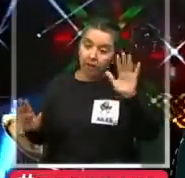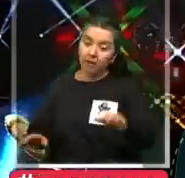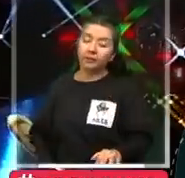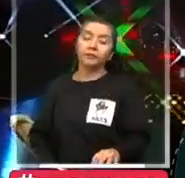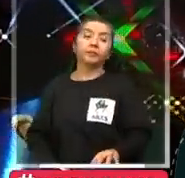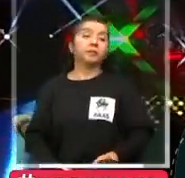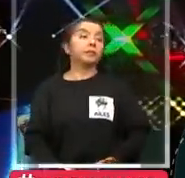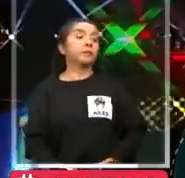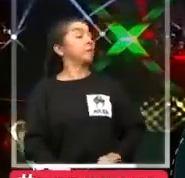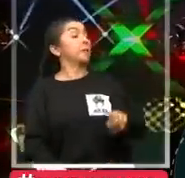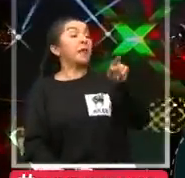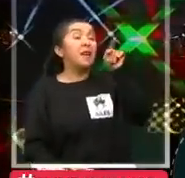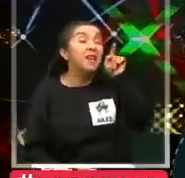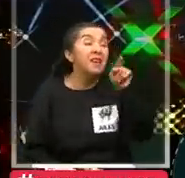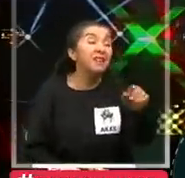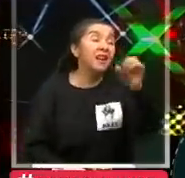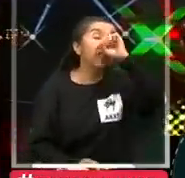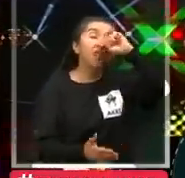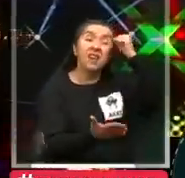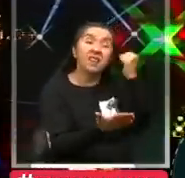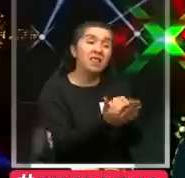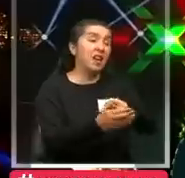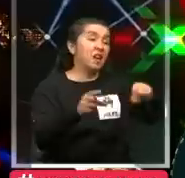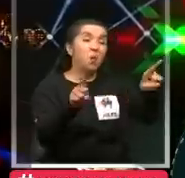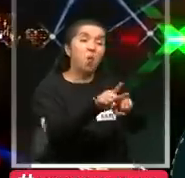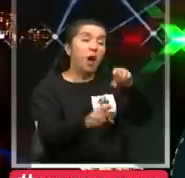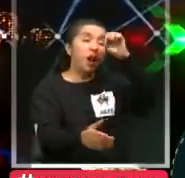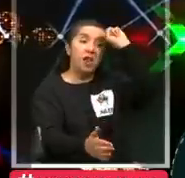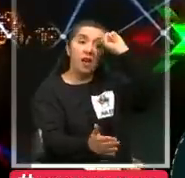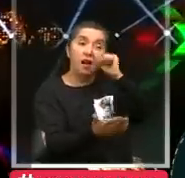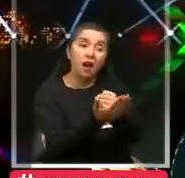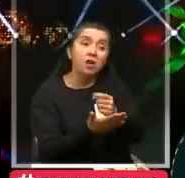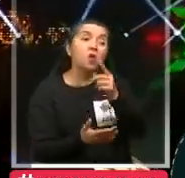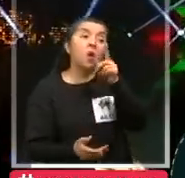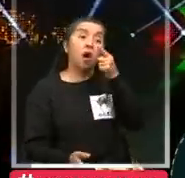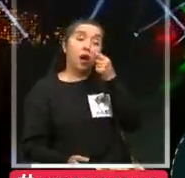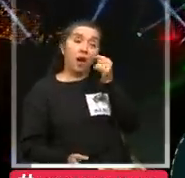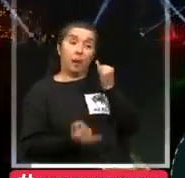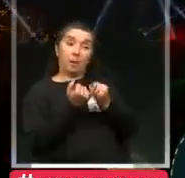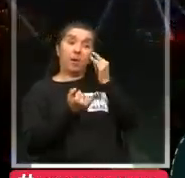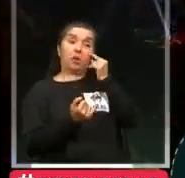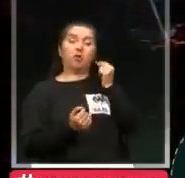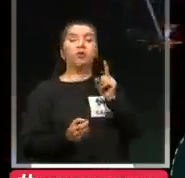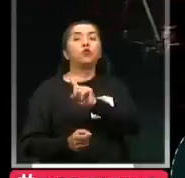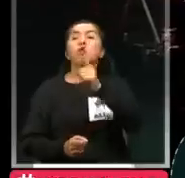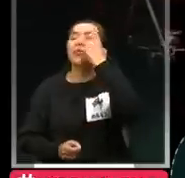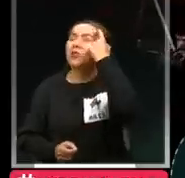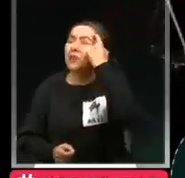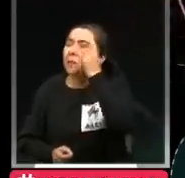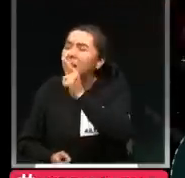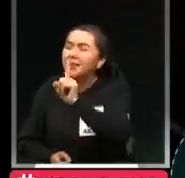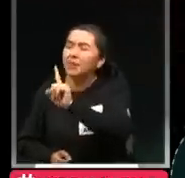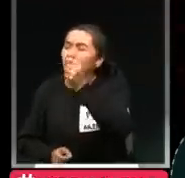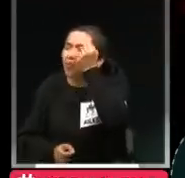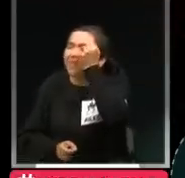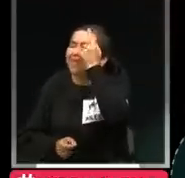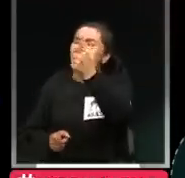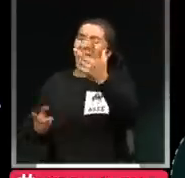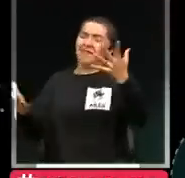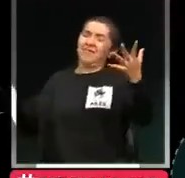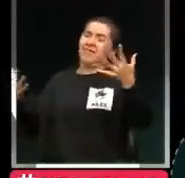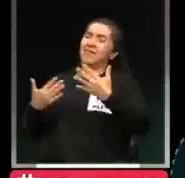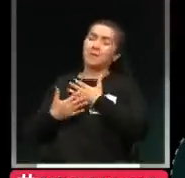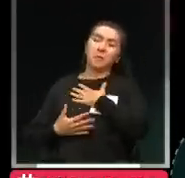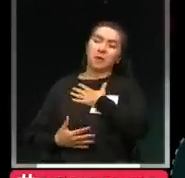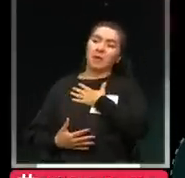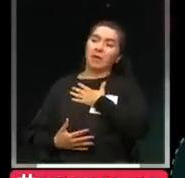perdón. Ella te va a engañar como engañó a tu amigo. No es lo que piensas, no me has